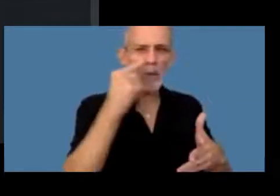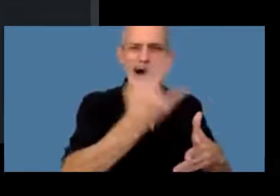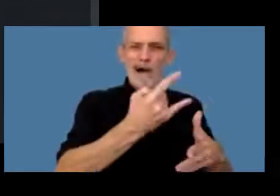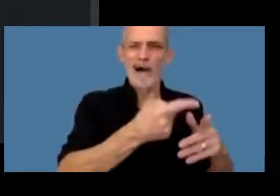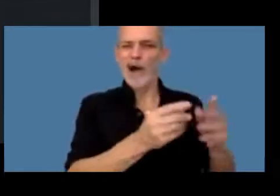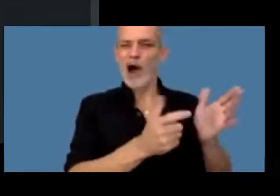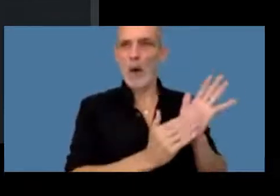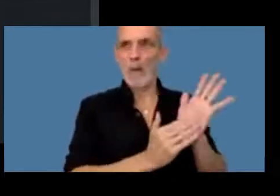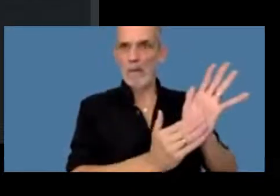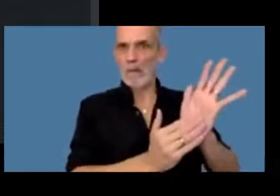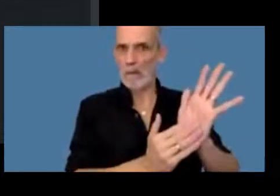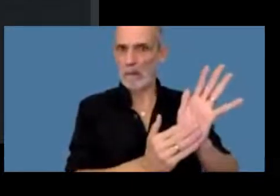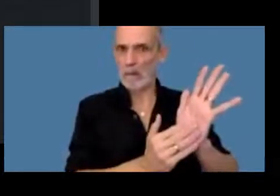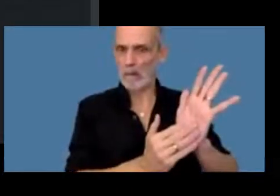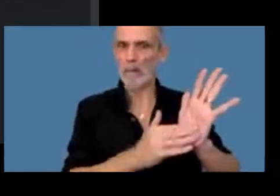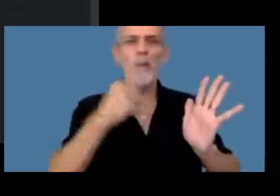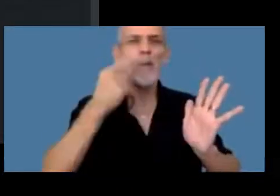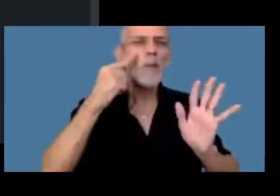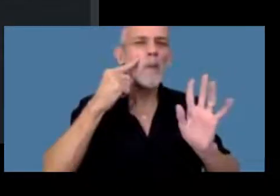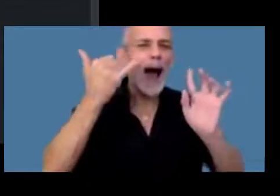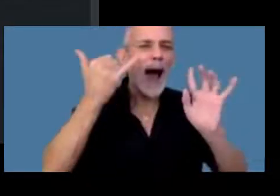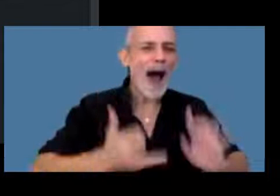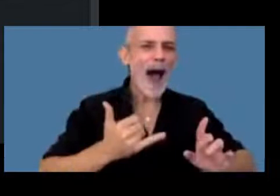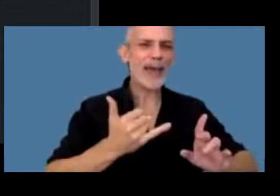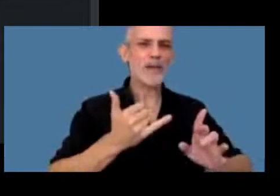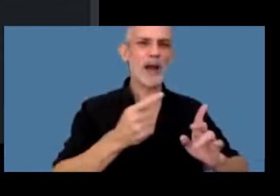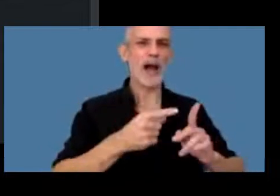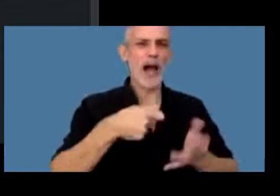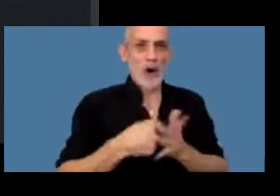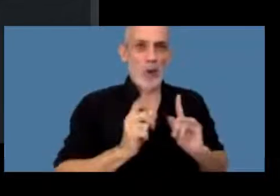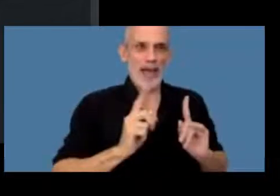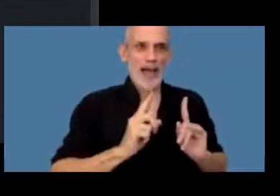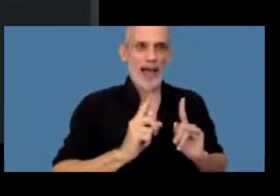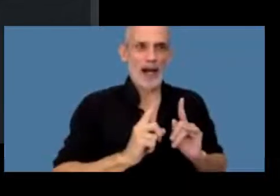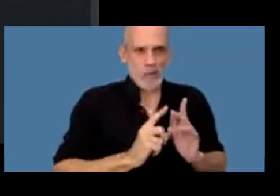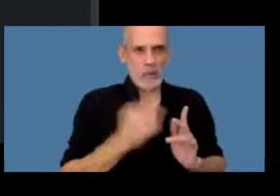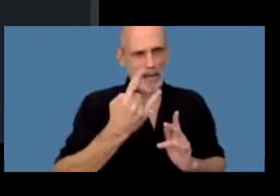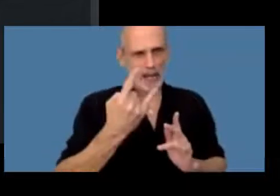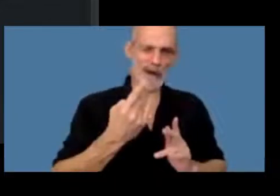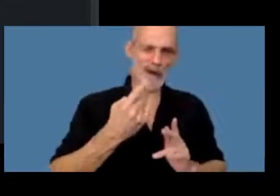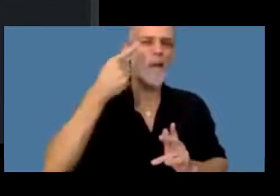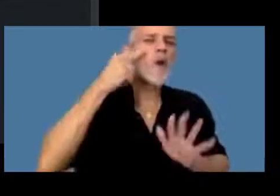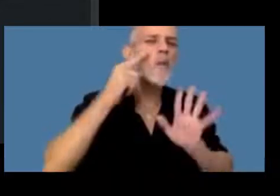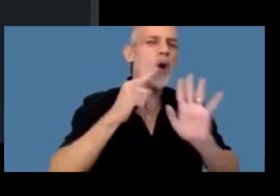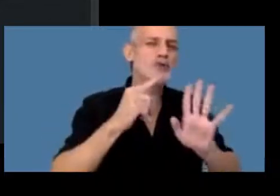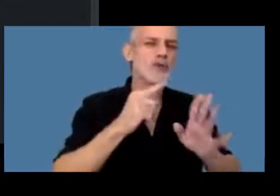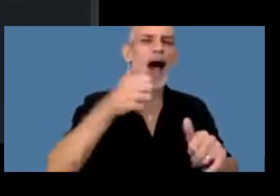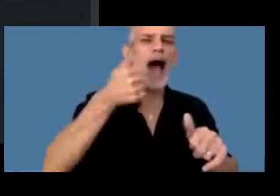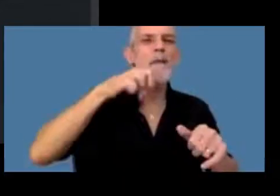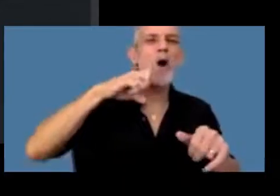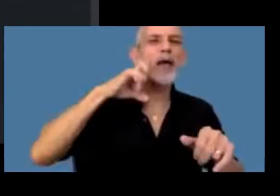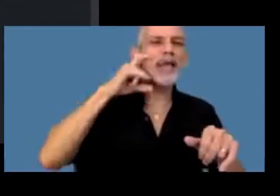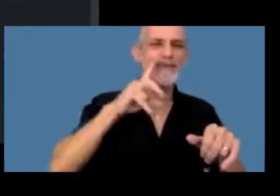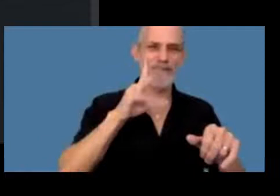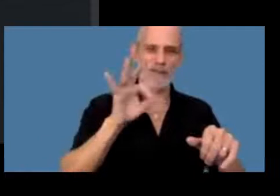digamos, con una intención de evadir, ¿no? Donde hay, sí, una cuestión, digamos,